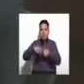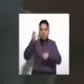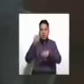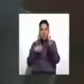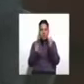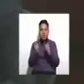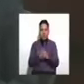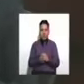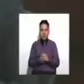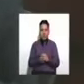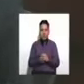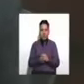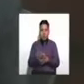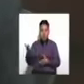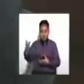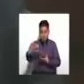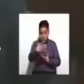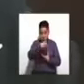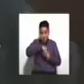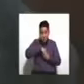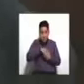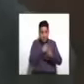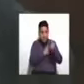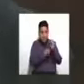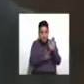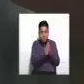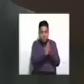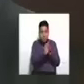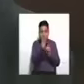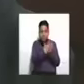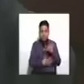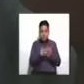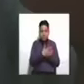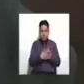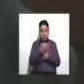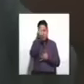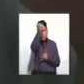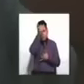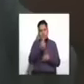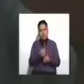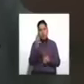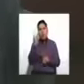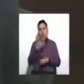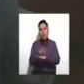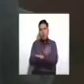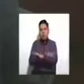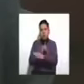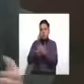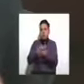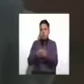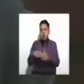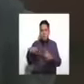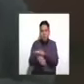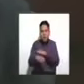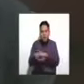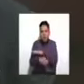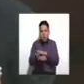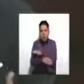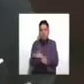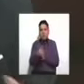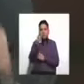la financiera de desarrollo nacional era una prioridad. Y entonces preguntamos por qué cuando entraron los más de